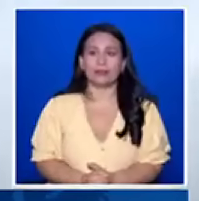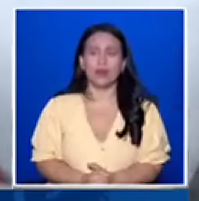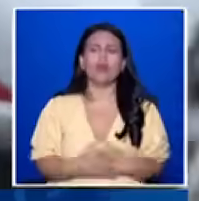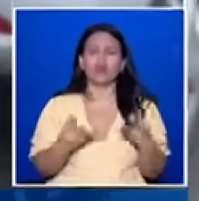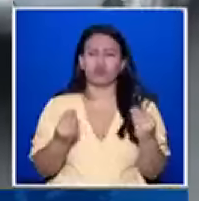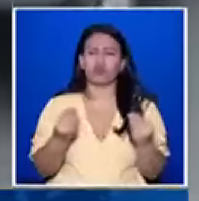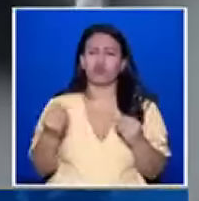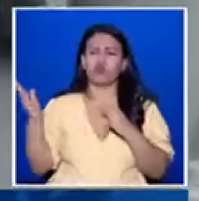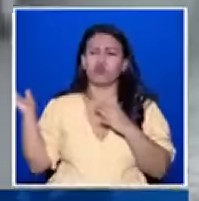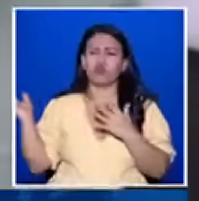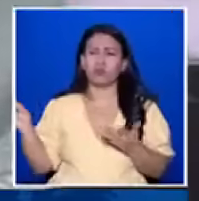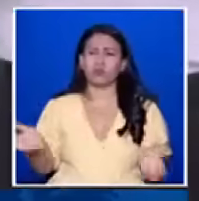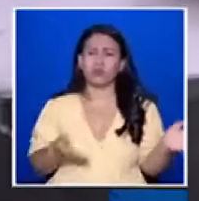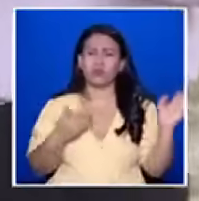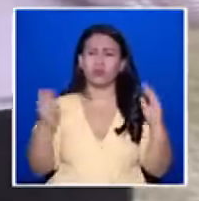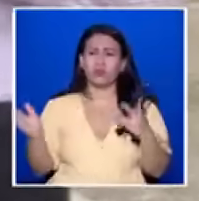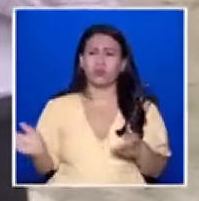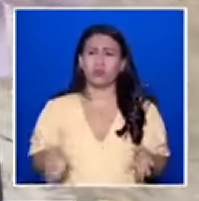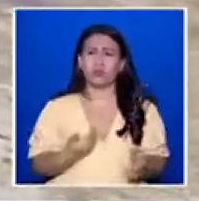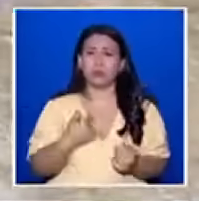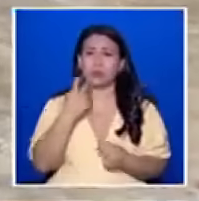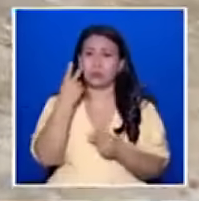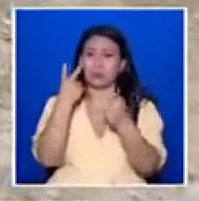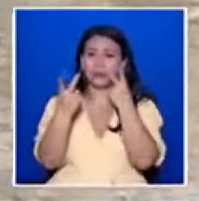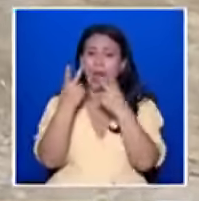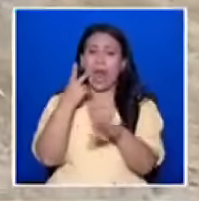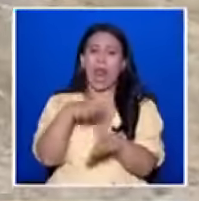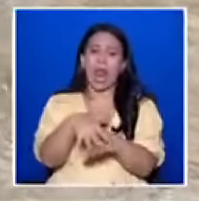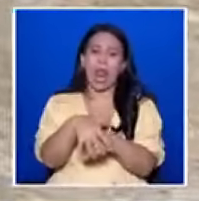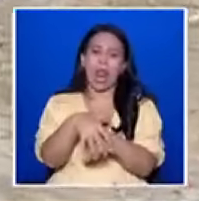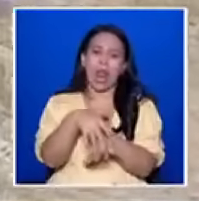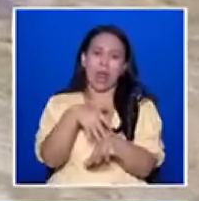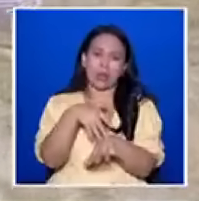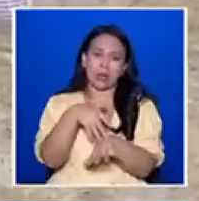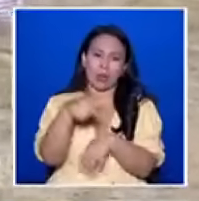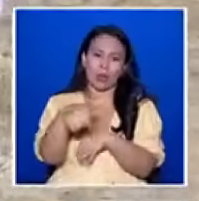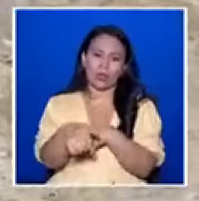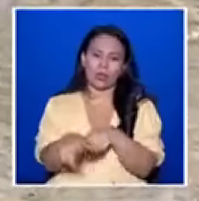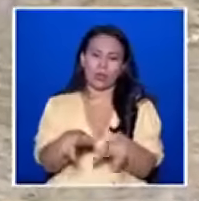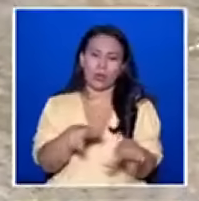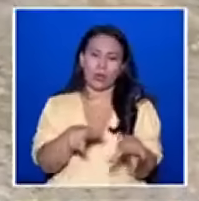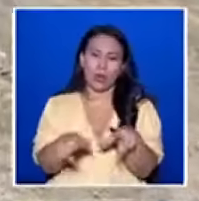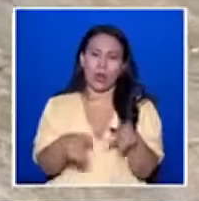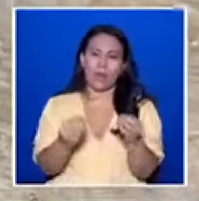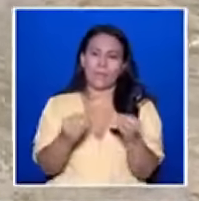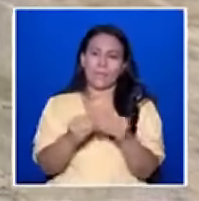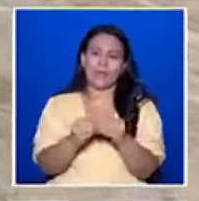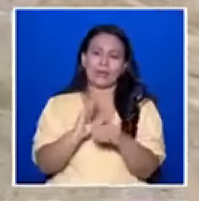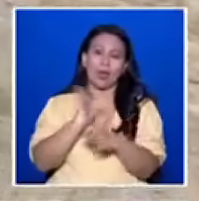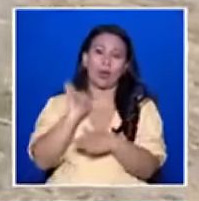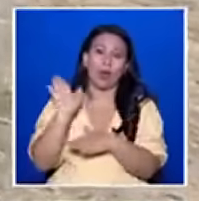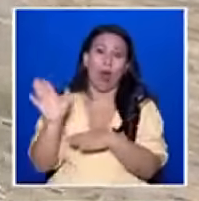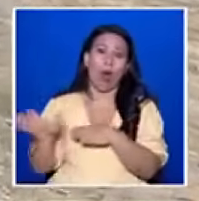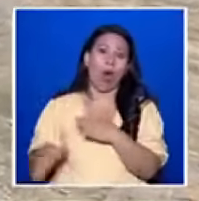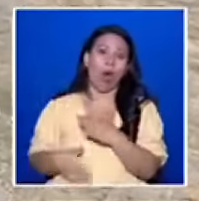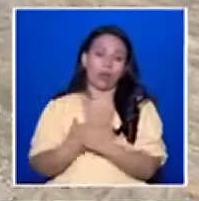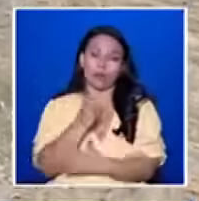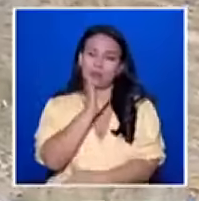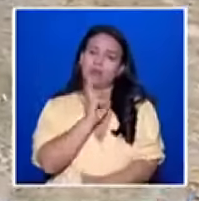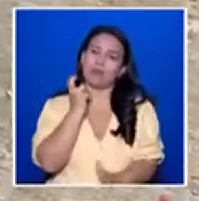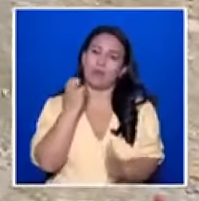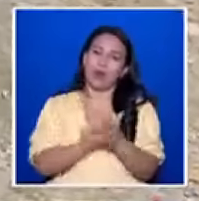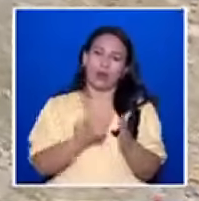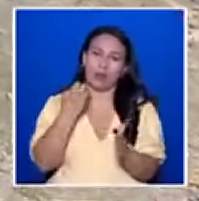flujo comienza a estar muy lento en este sitio, más todas estas infracciones